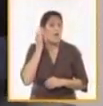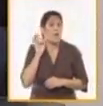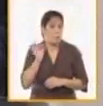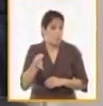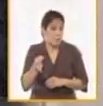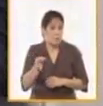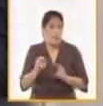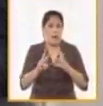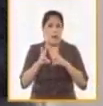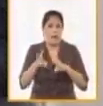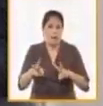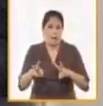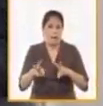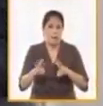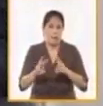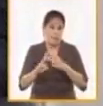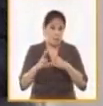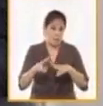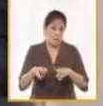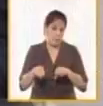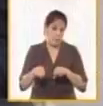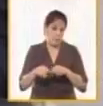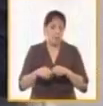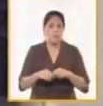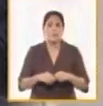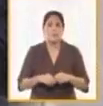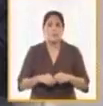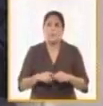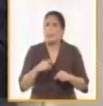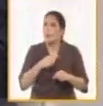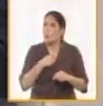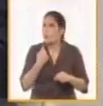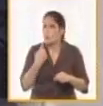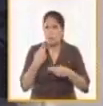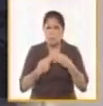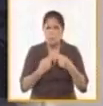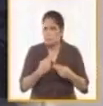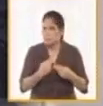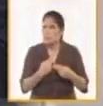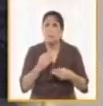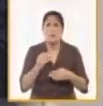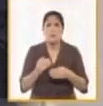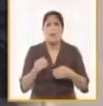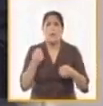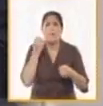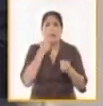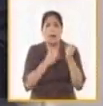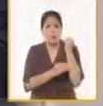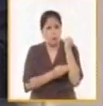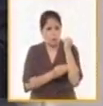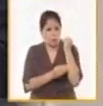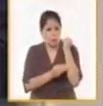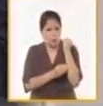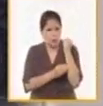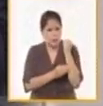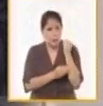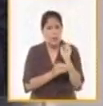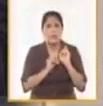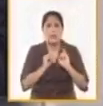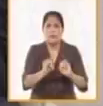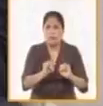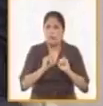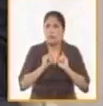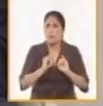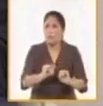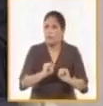red. Nosotros que hemos llevado adelante un proceso de consolidación, un sistema de transmisión de la información de